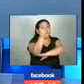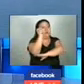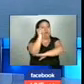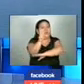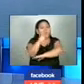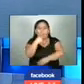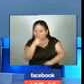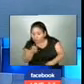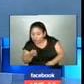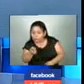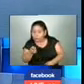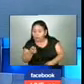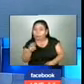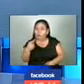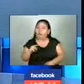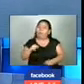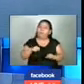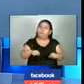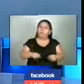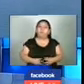El saldo fue trágico.